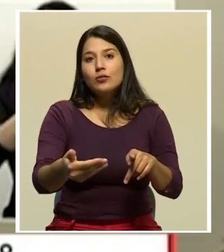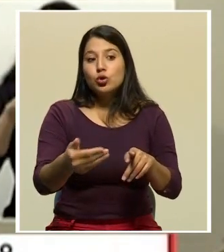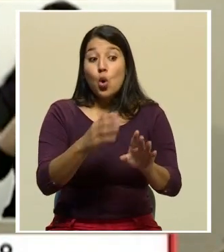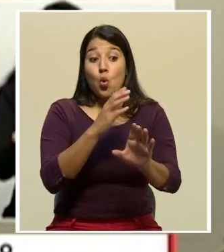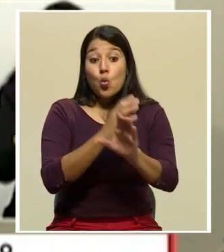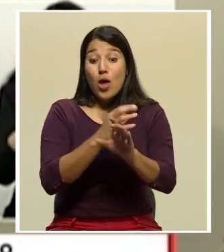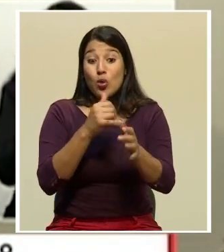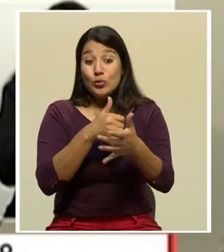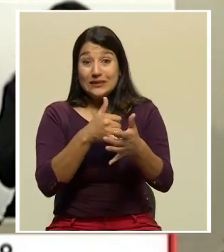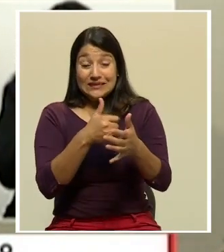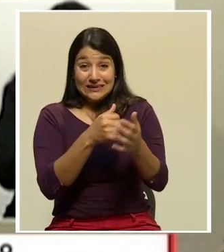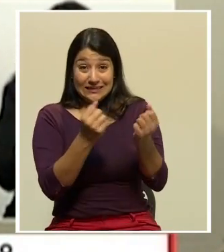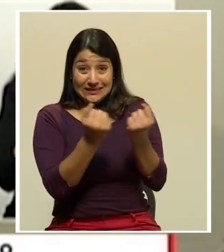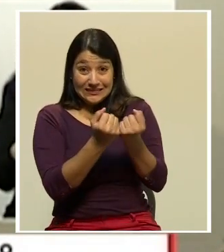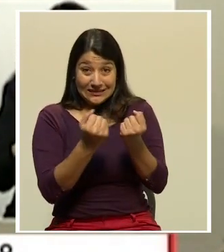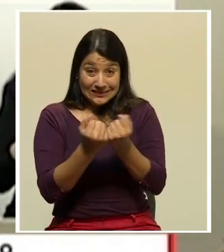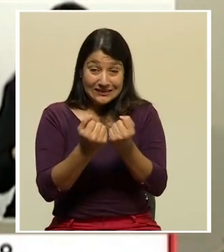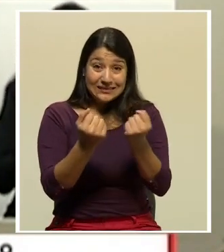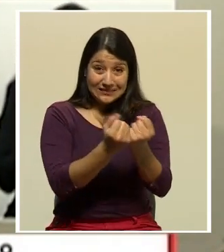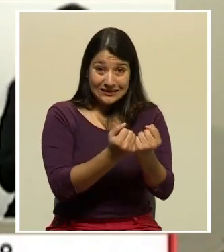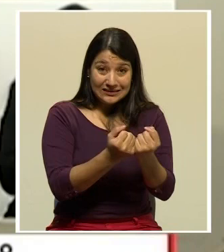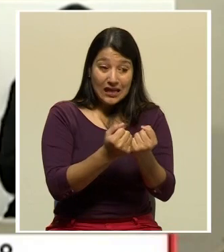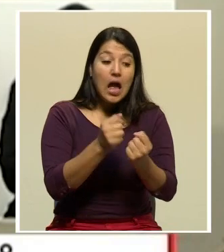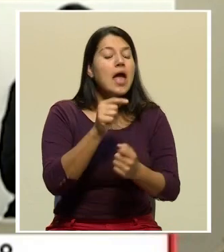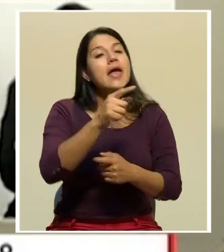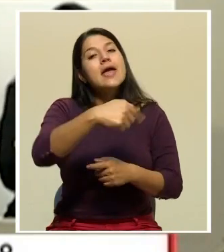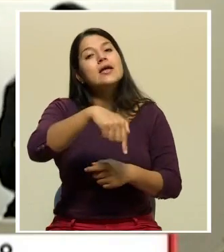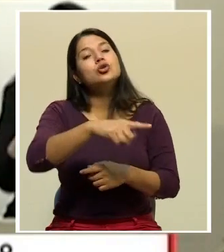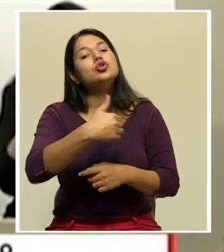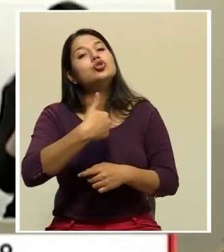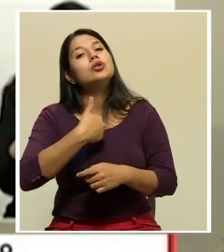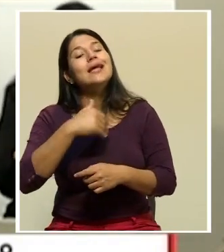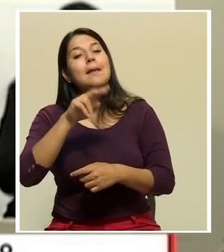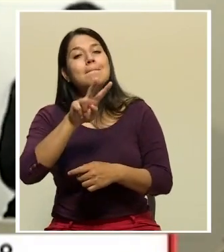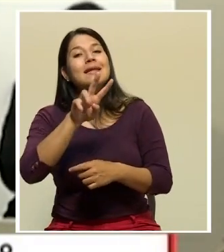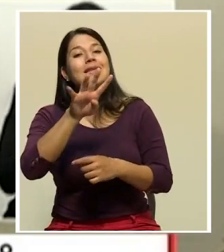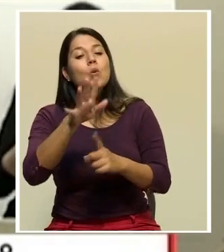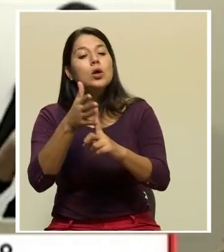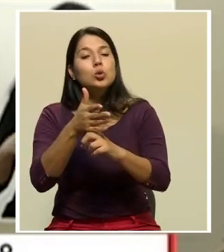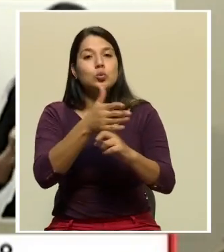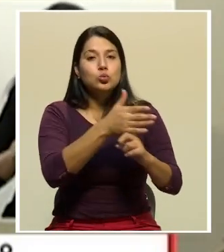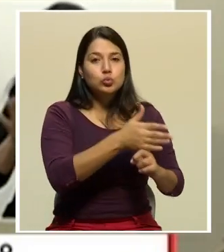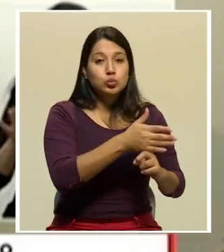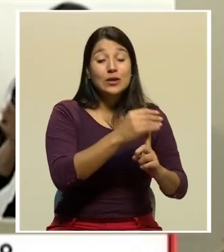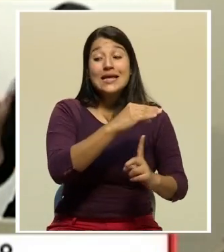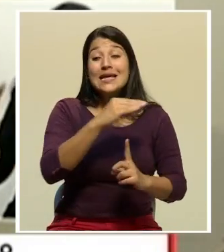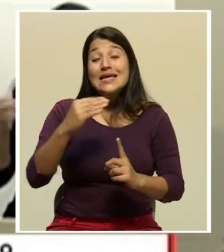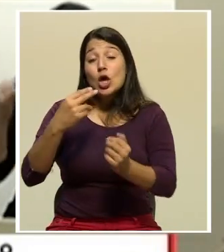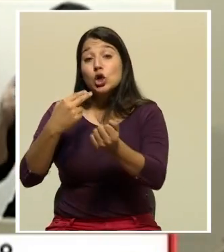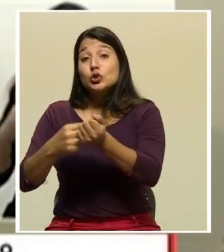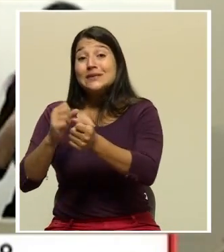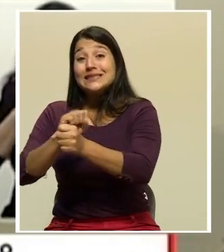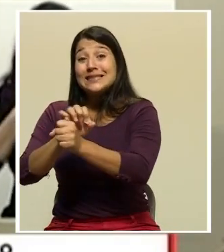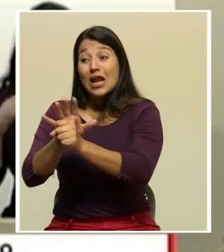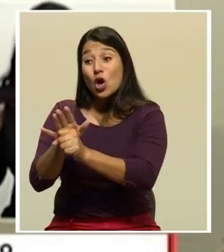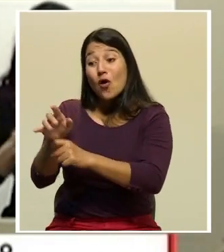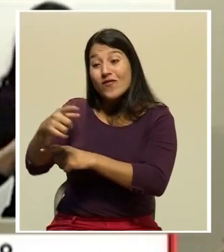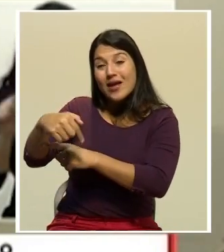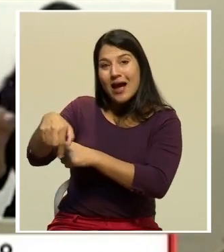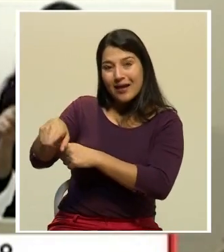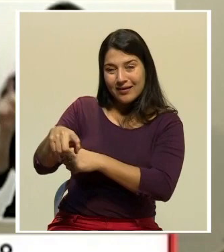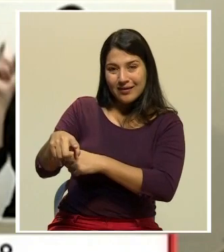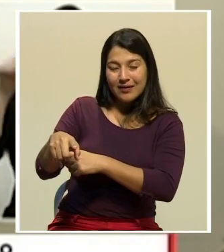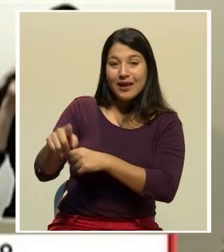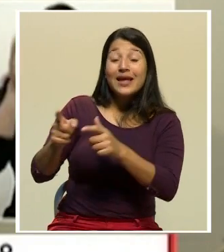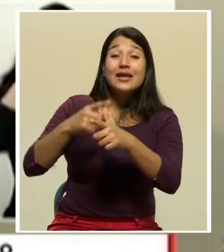cuidados intensivos que tienen aislamiento, que son 24, y el CEACO, donde los pacientes están concentrados, tendremos que utilizar